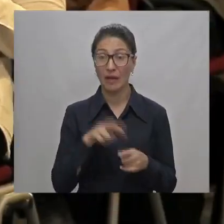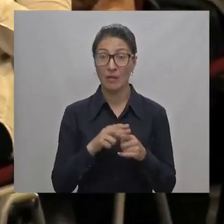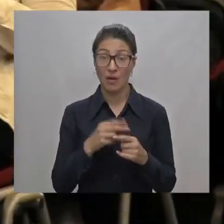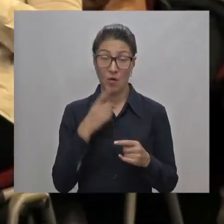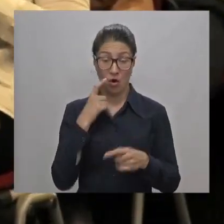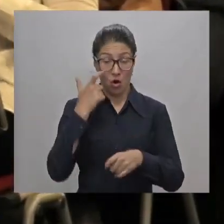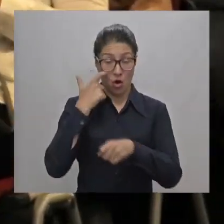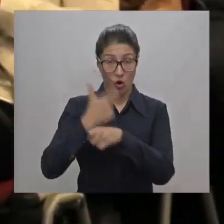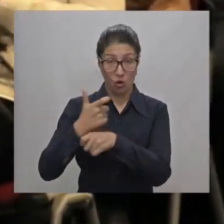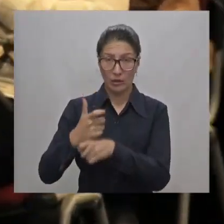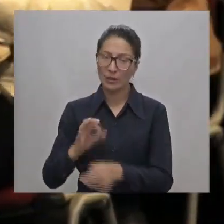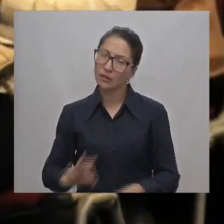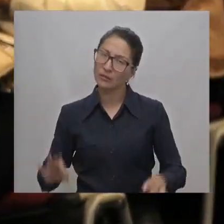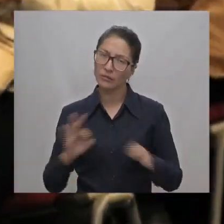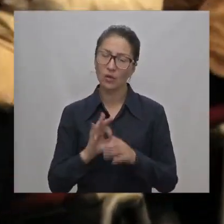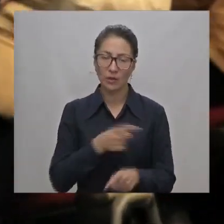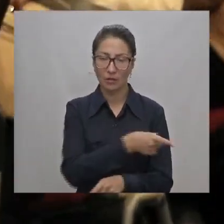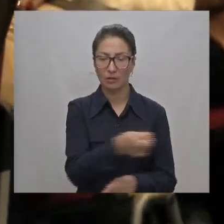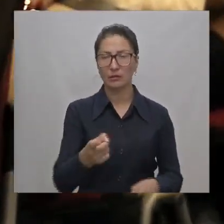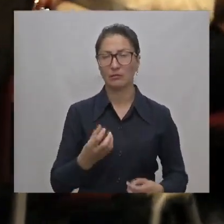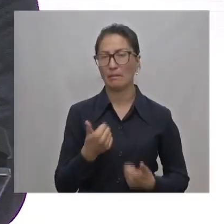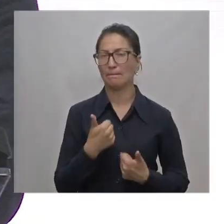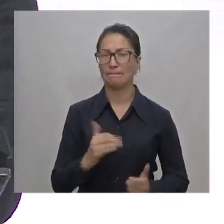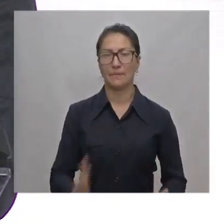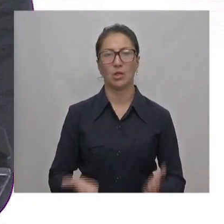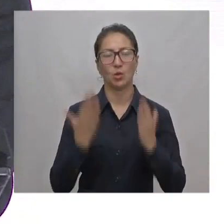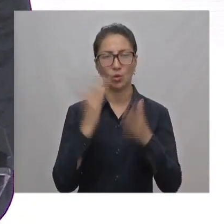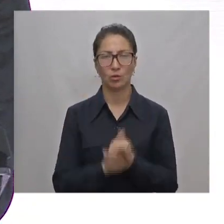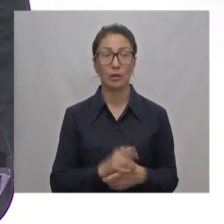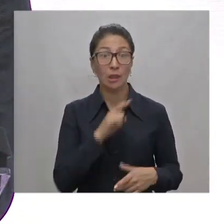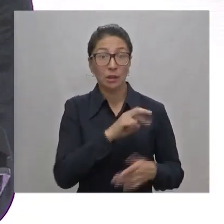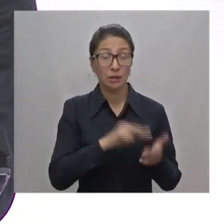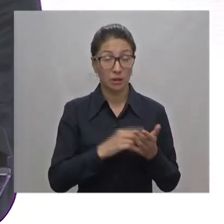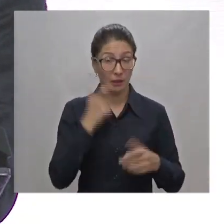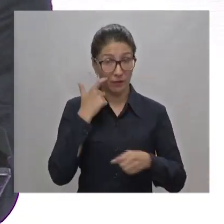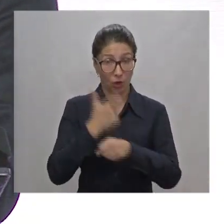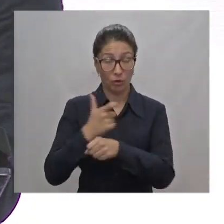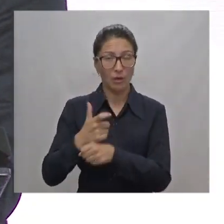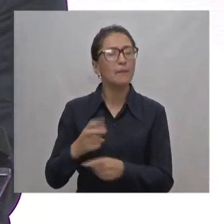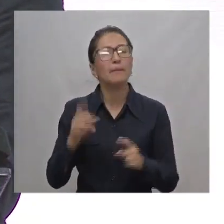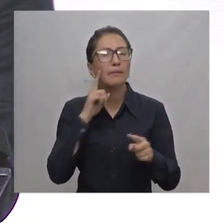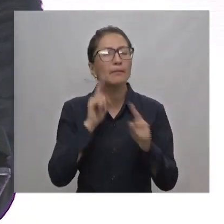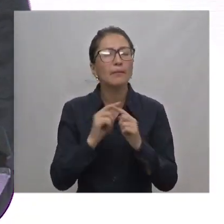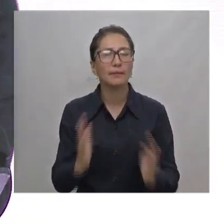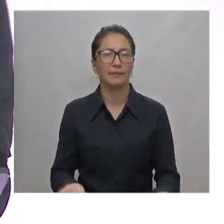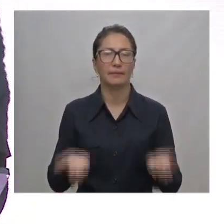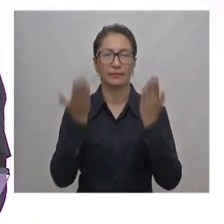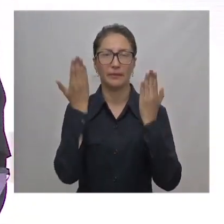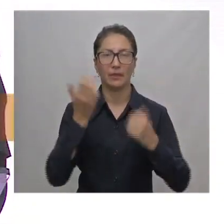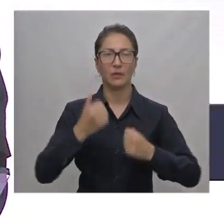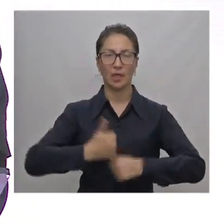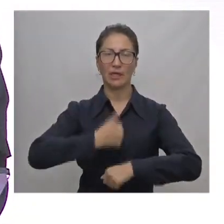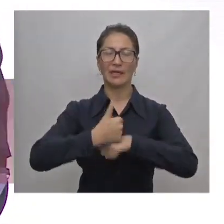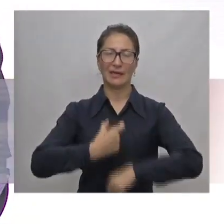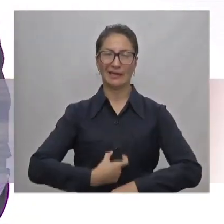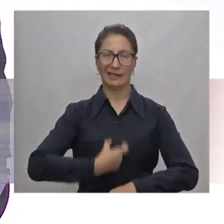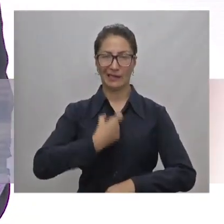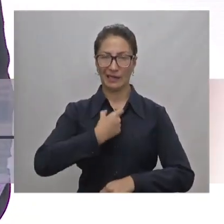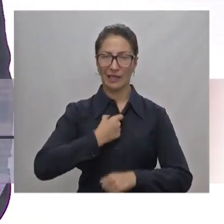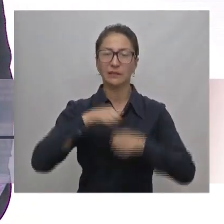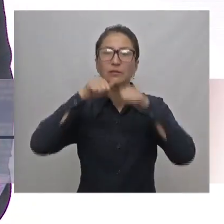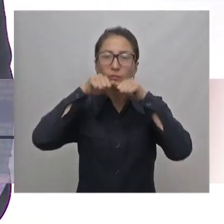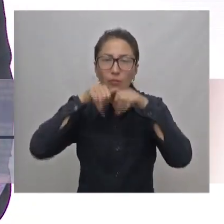que el fin del control fiscal es el bienestar ciudadano. Él debe ser concebido como un instrumento eficaz para mejorar la